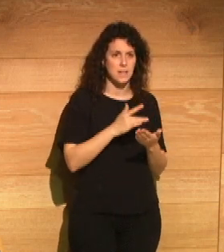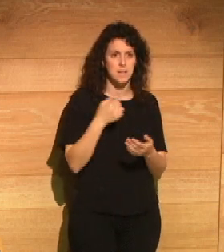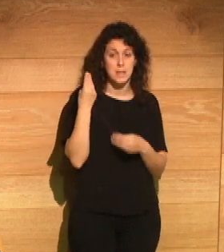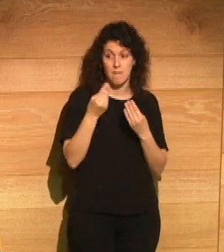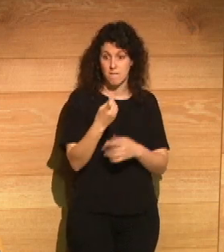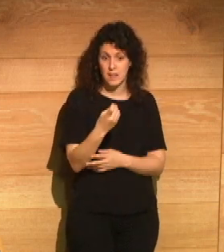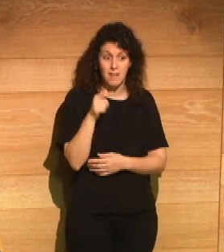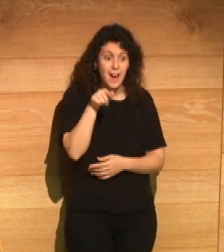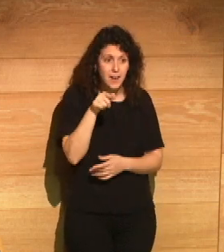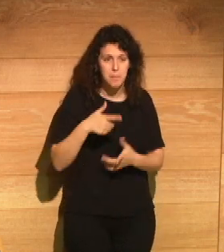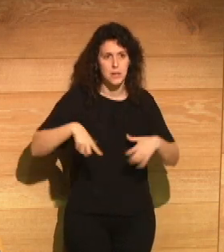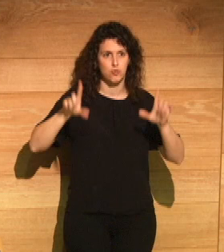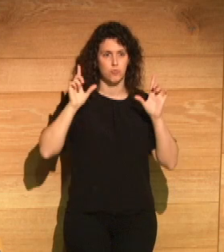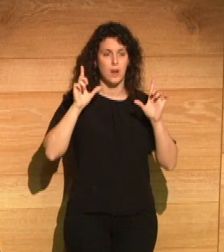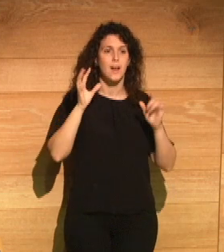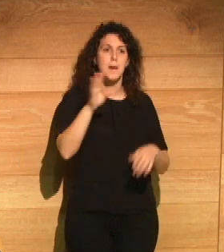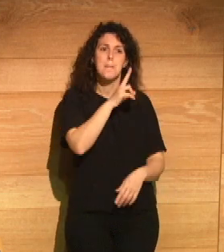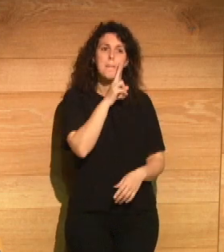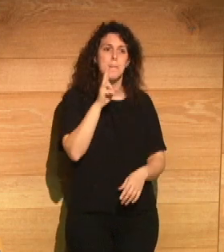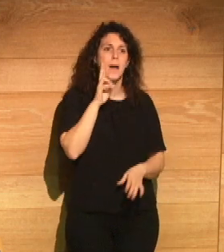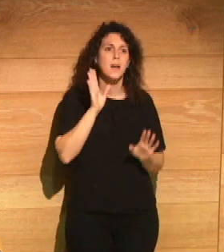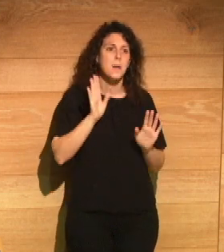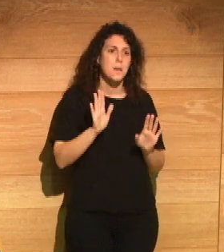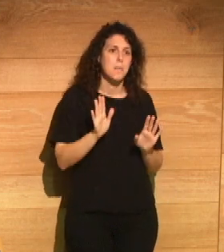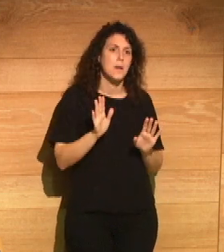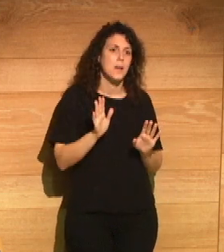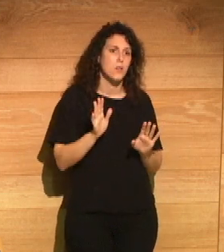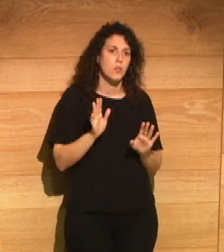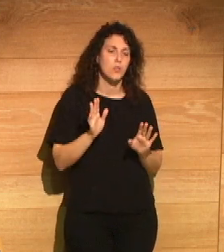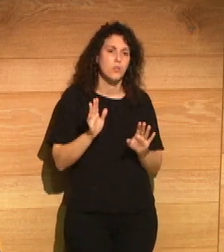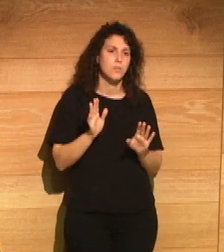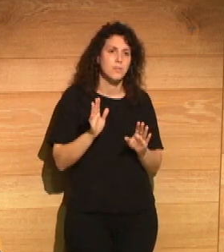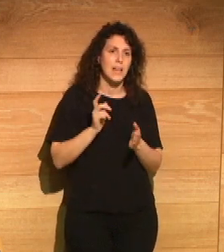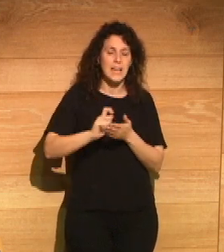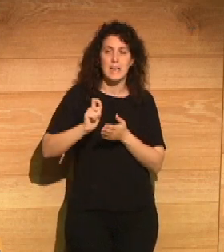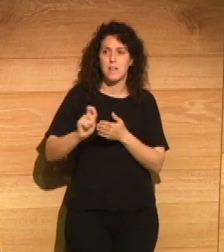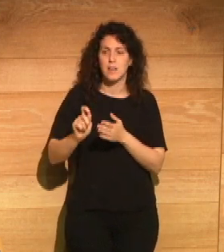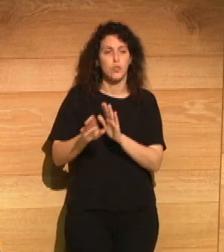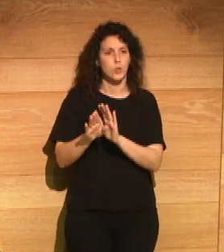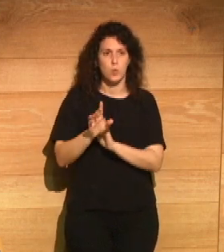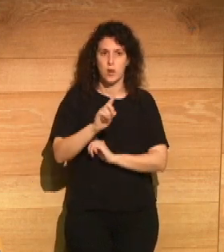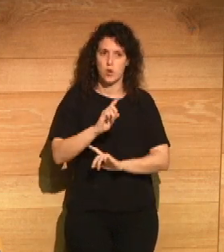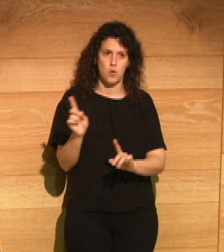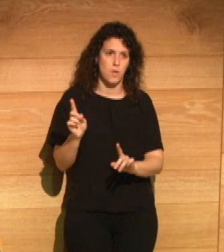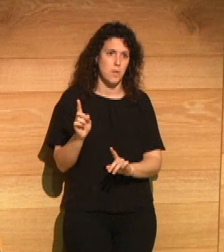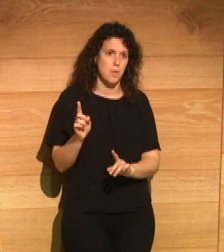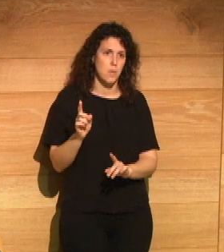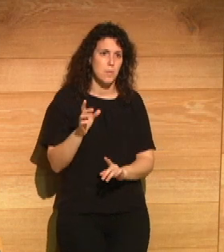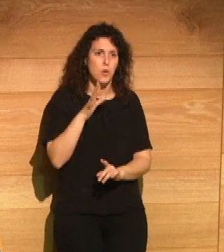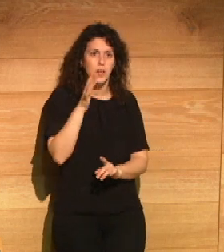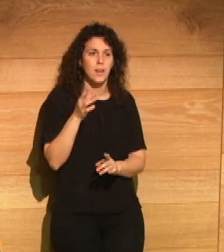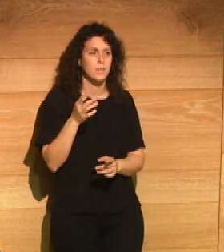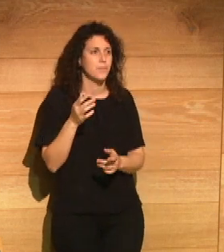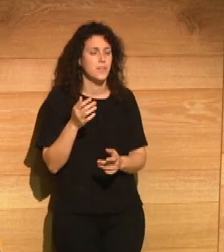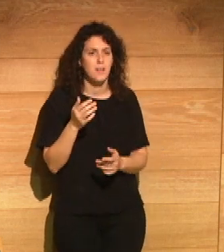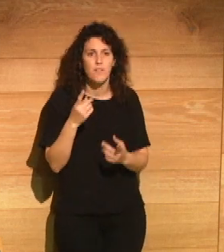ahí estaba el personaje de la madre, pero que yo no lo había vuelto de carne, sino que era que estaba todavía ausente